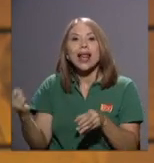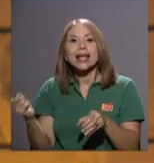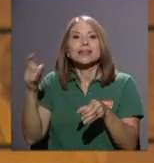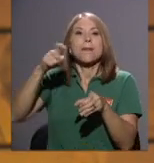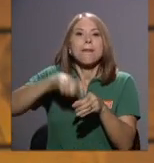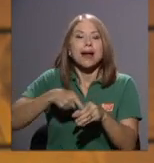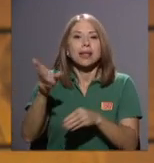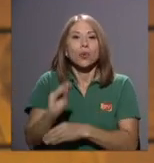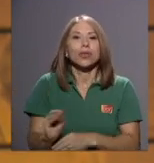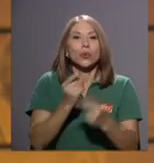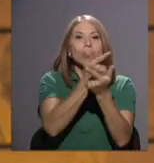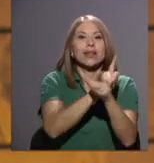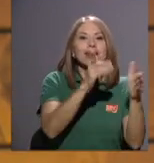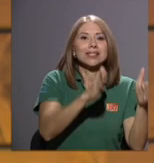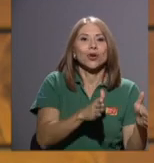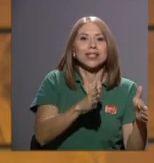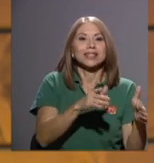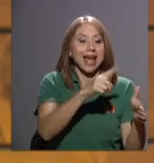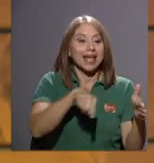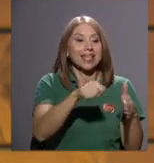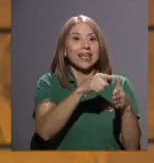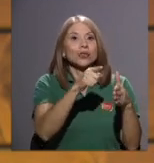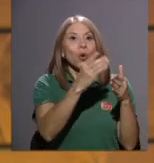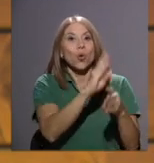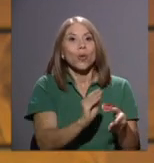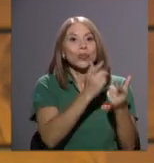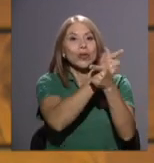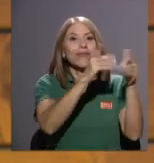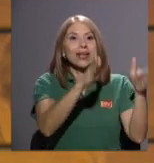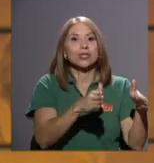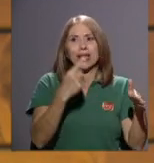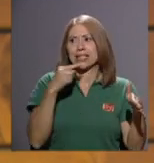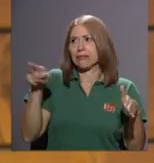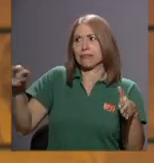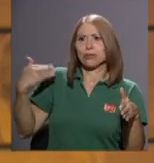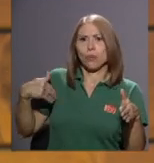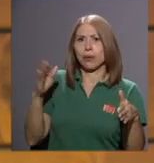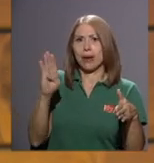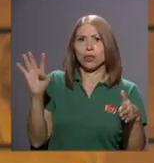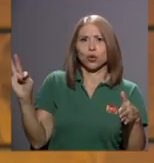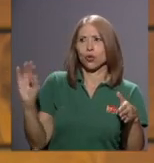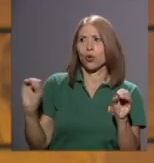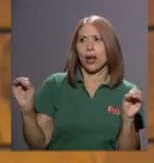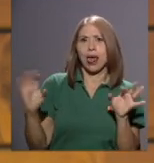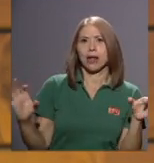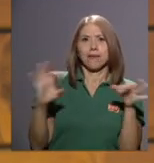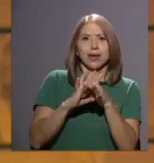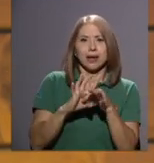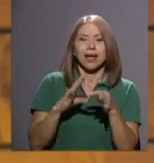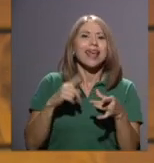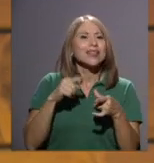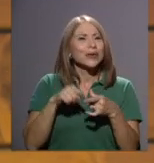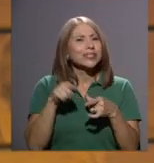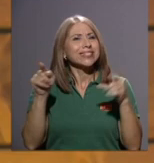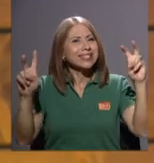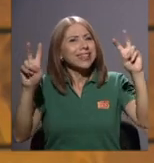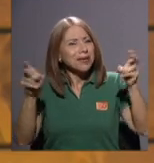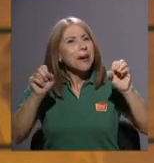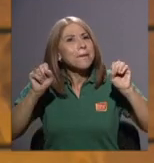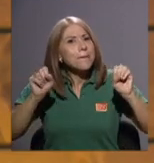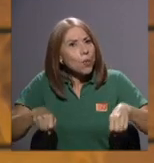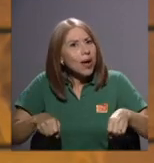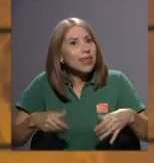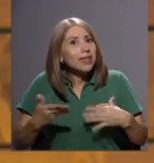Liberacionista y la Juventud Liberacionista ha dicho que Brandon Toruño no tiene nada que ver con la agrupación. Entonces es un tema que puede llegar a, incluso